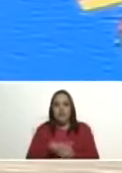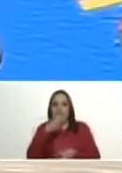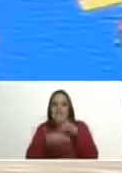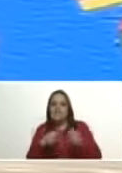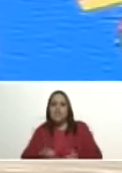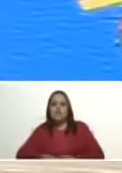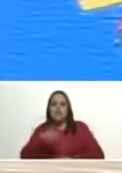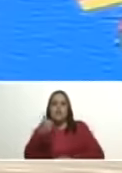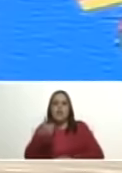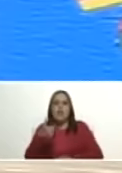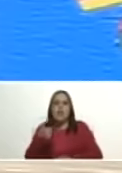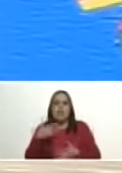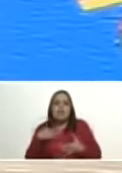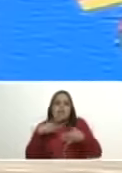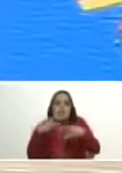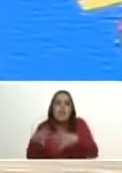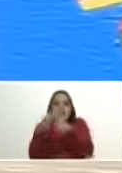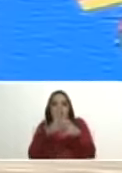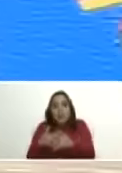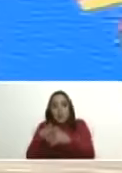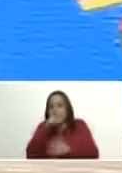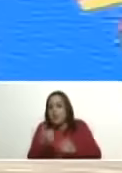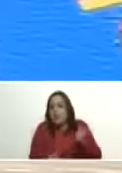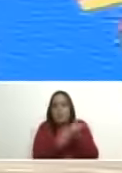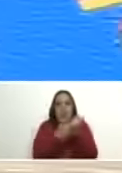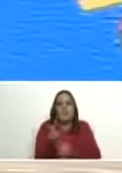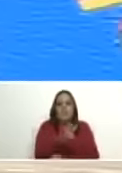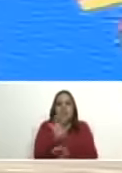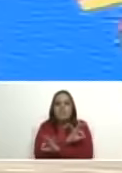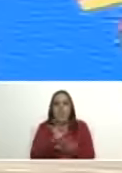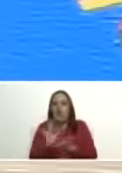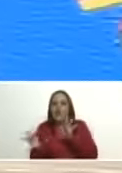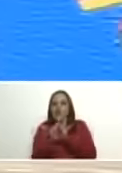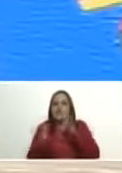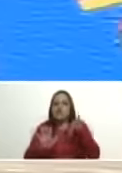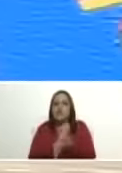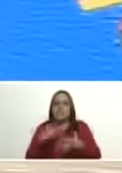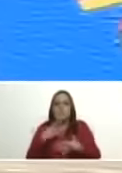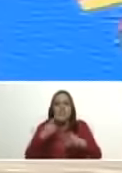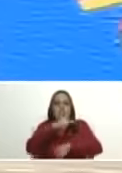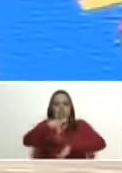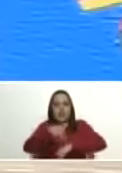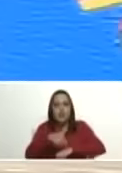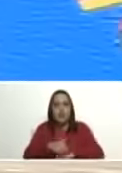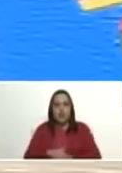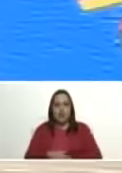intereses de los Estados Unidos que de Venezuela, sin ninguna conexión con los intereses nacionales.